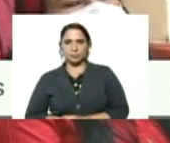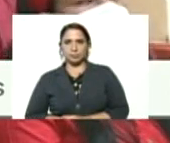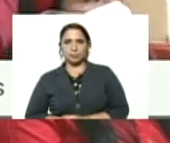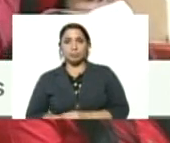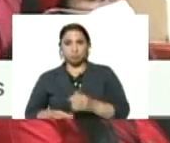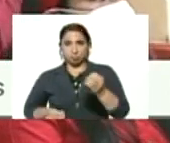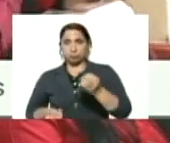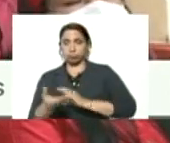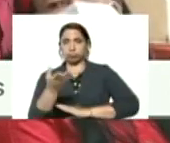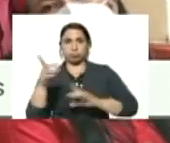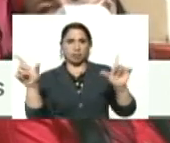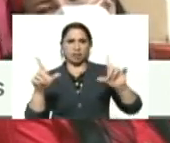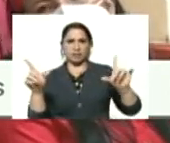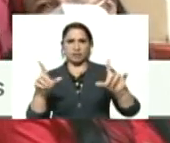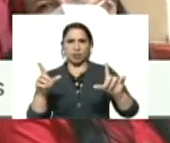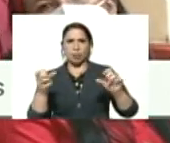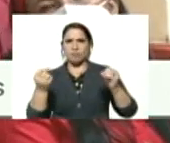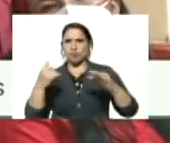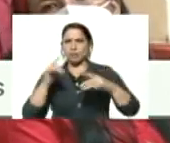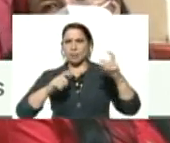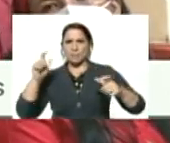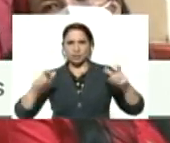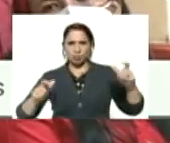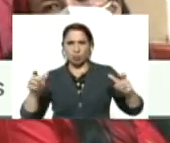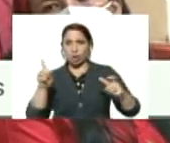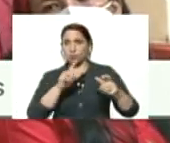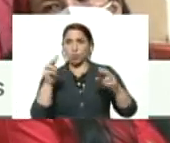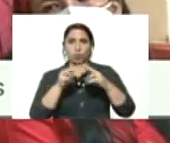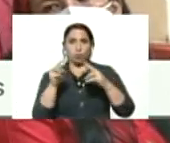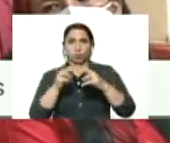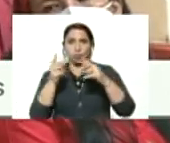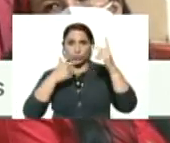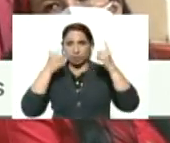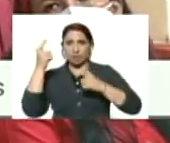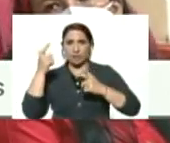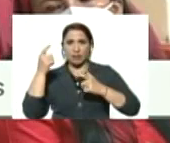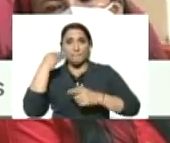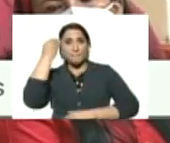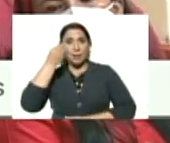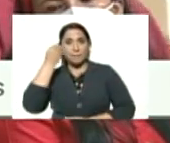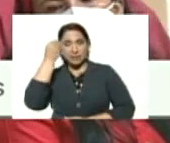Y mucha gente que no conoció a Hugo Chávez va a creer que eso que se dice ahí es verdad.